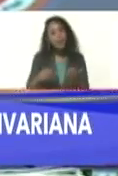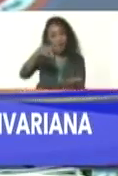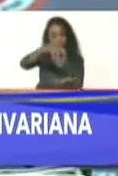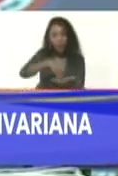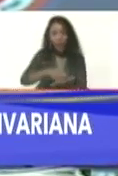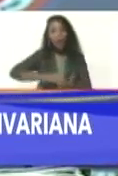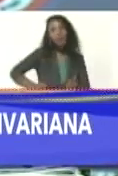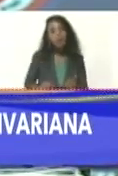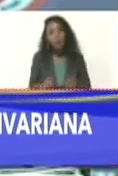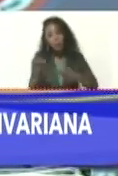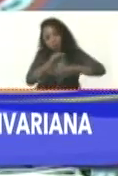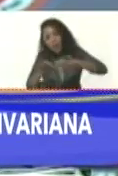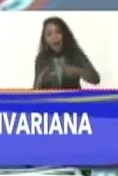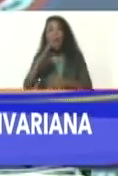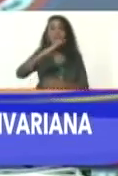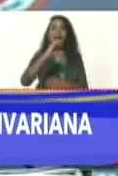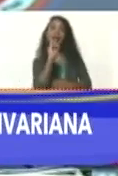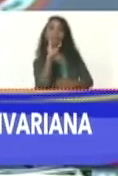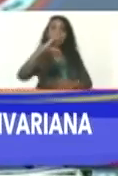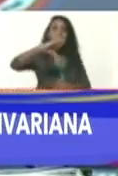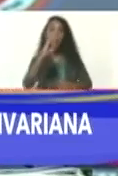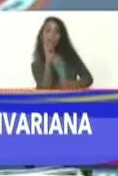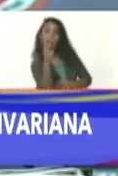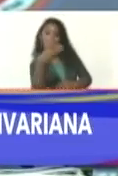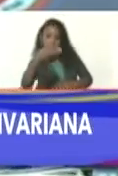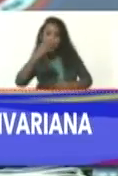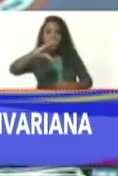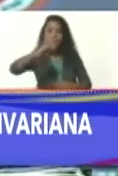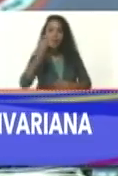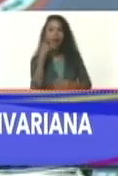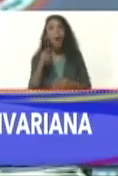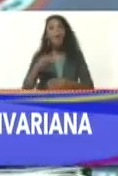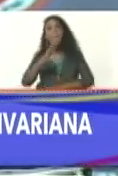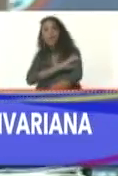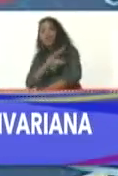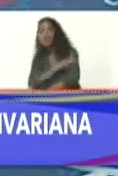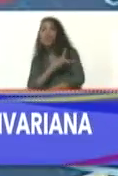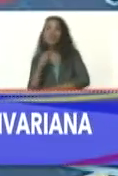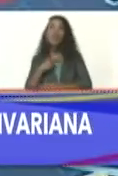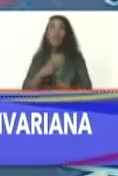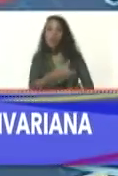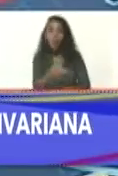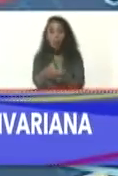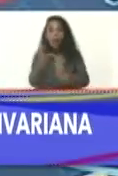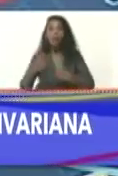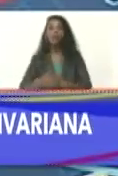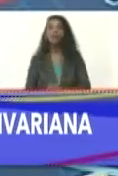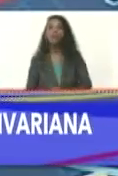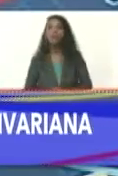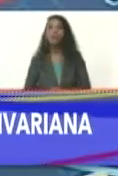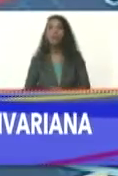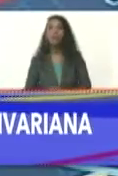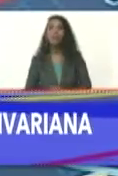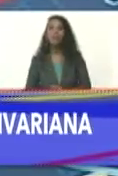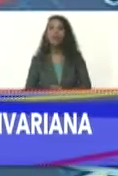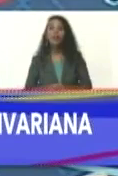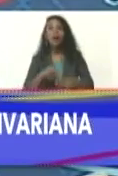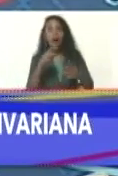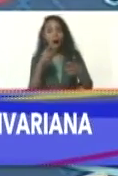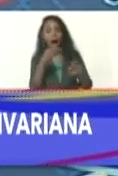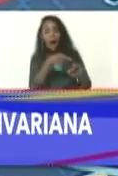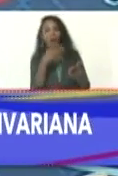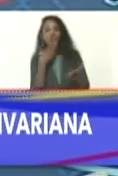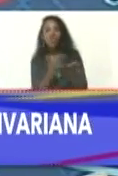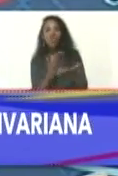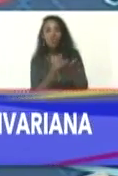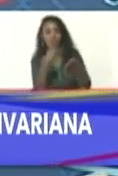municipales, el CICPC, protección civil y bomberos. Correcto. Para esto me están haciendo varias solicitudes.